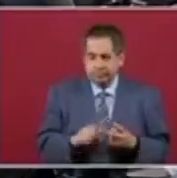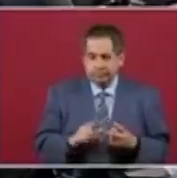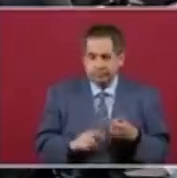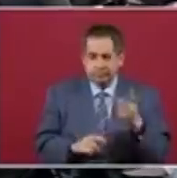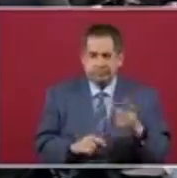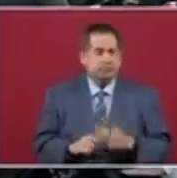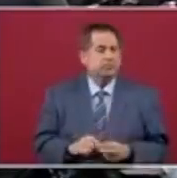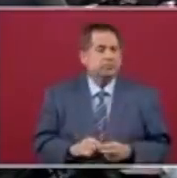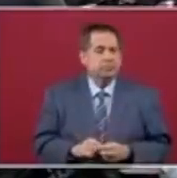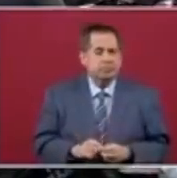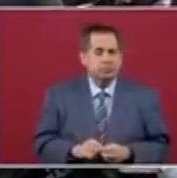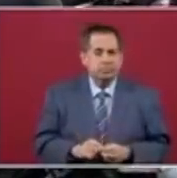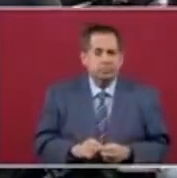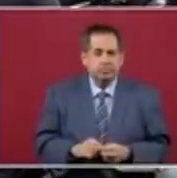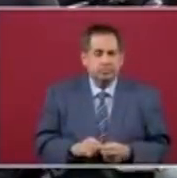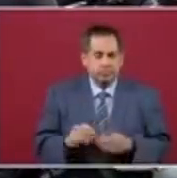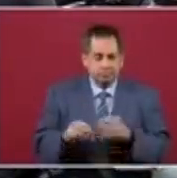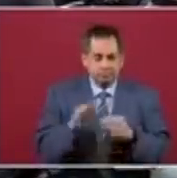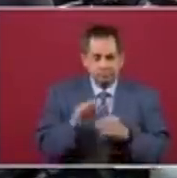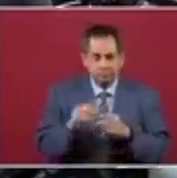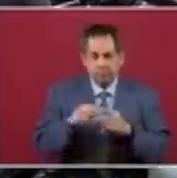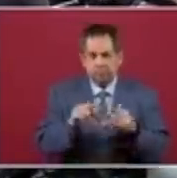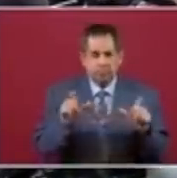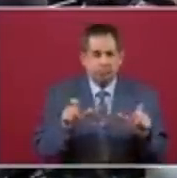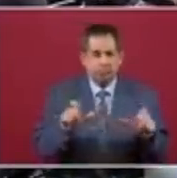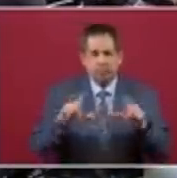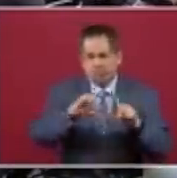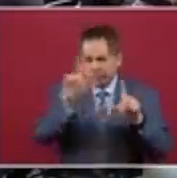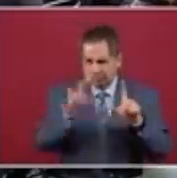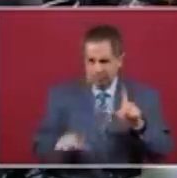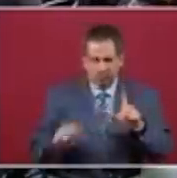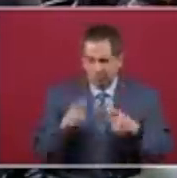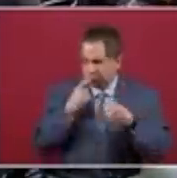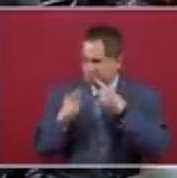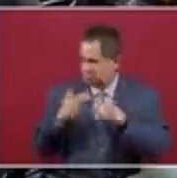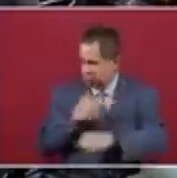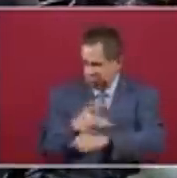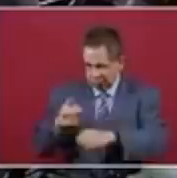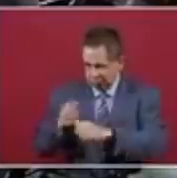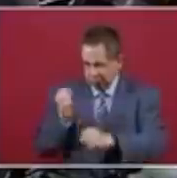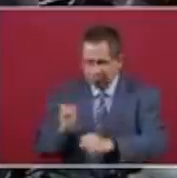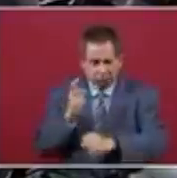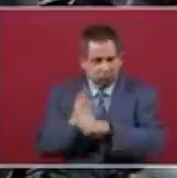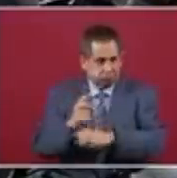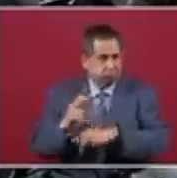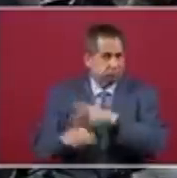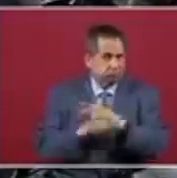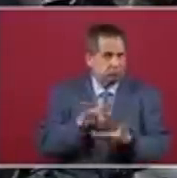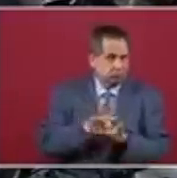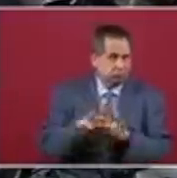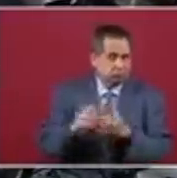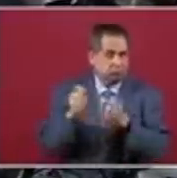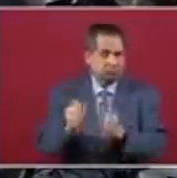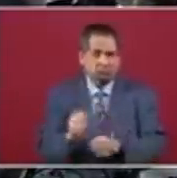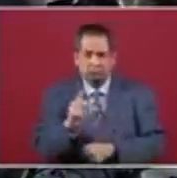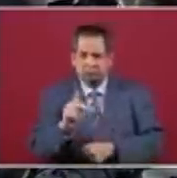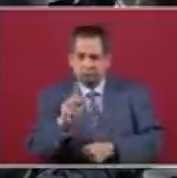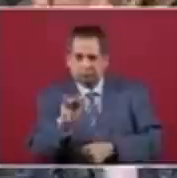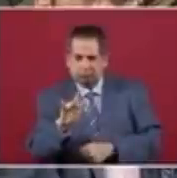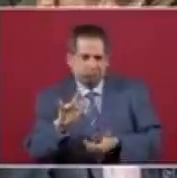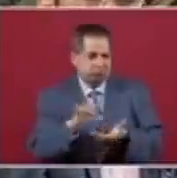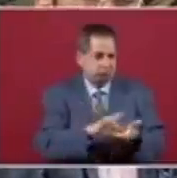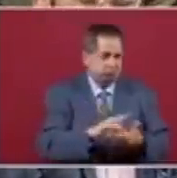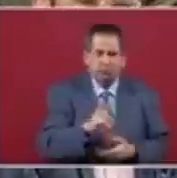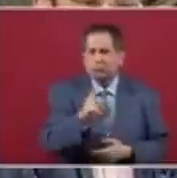ya casi está lista la Guardia Nacional, está perfilado todo el esquema de seguridad y se va a apoyar la seguridad pública. ¿Qué va a